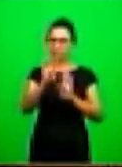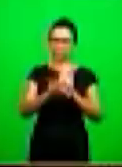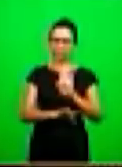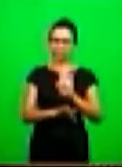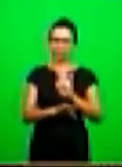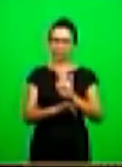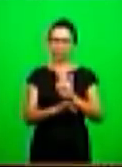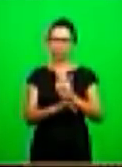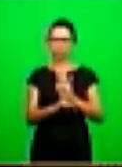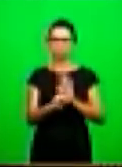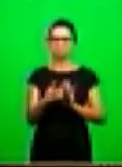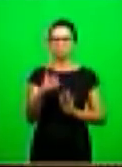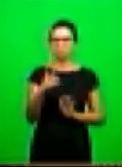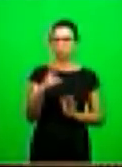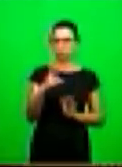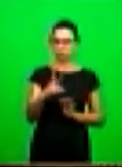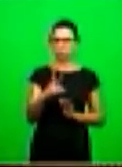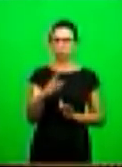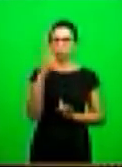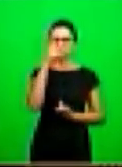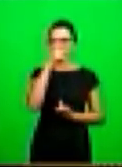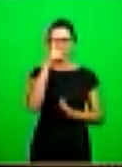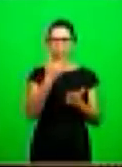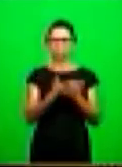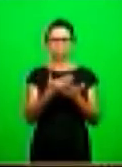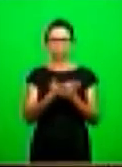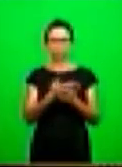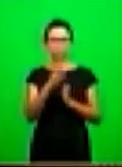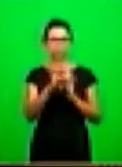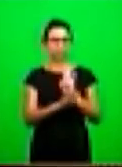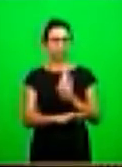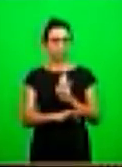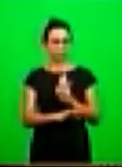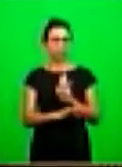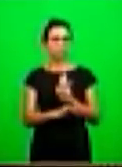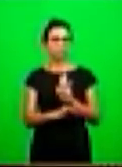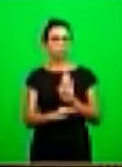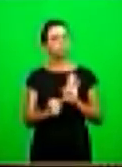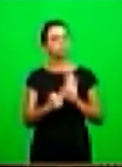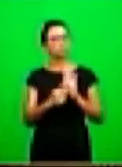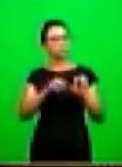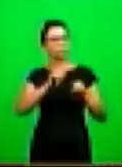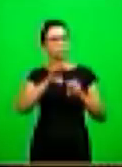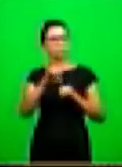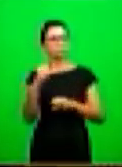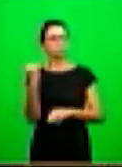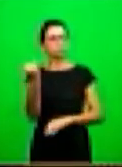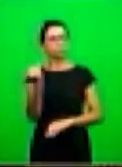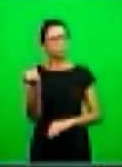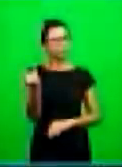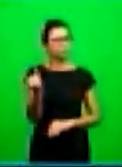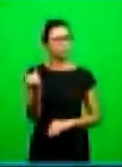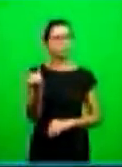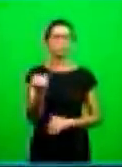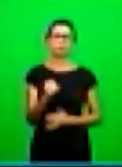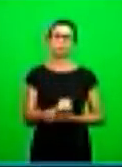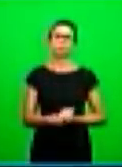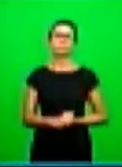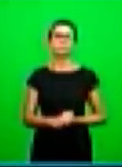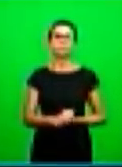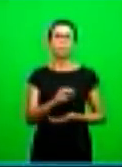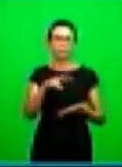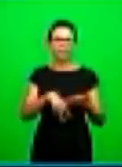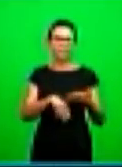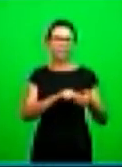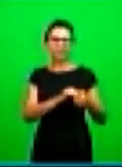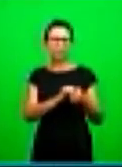que ya estudiamos este domingo. Dos domingos ya estamos estudiando este texto. Y él dice así para nosotros, algo muy importante. Dice así el texto. Vamos a